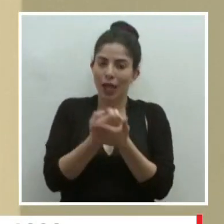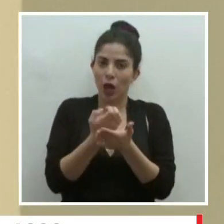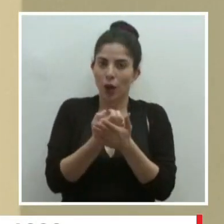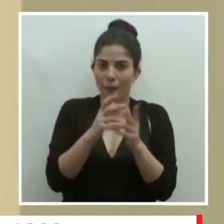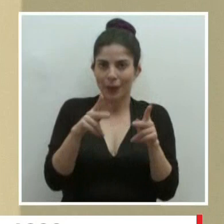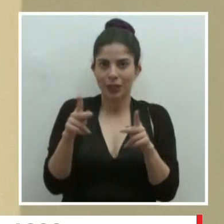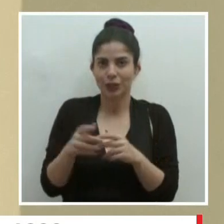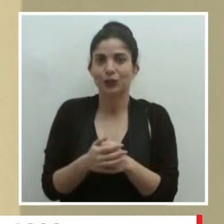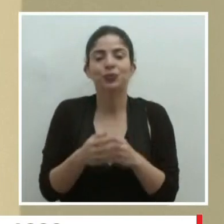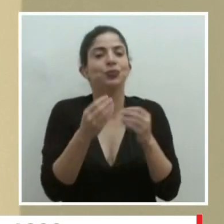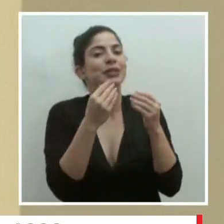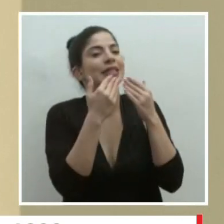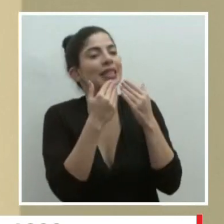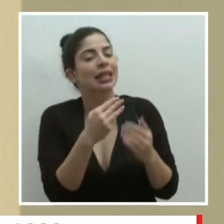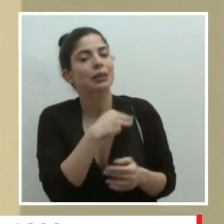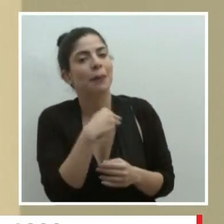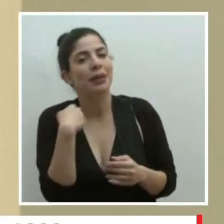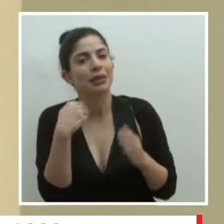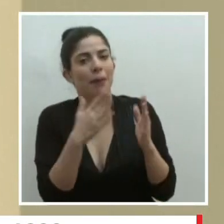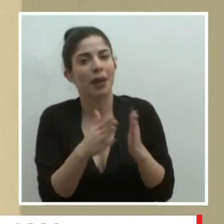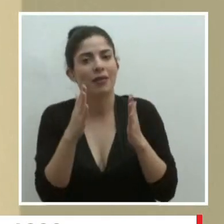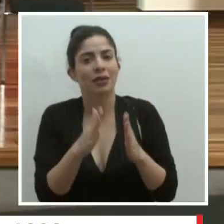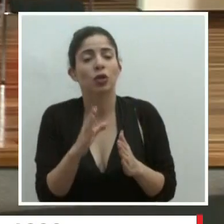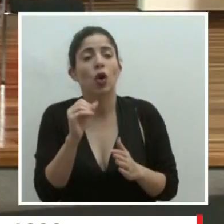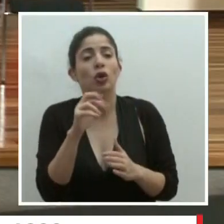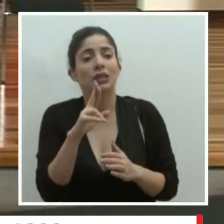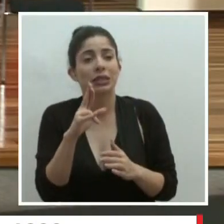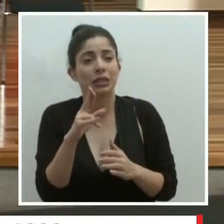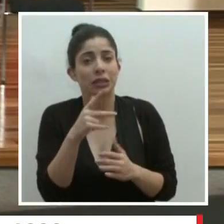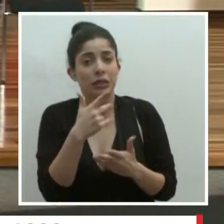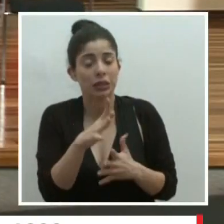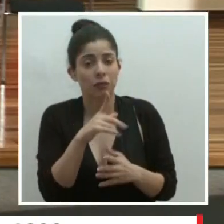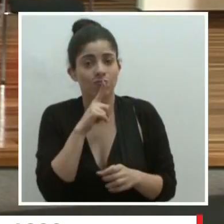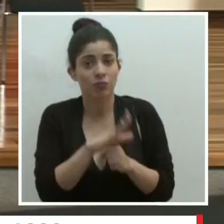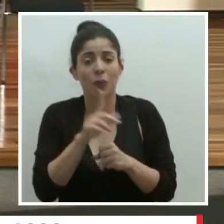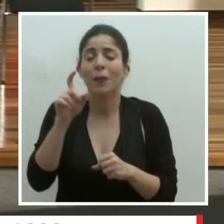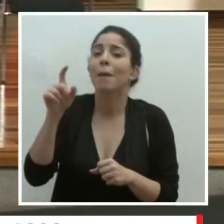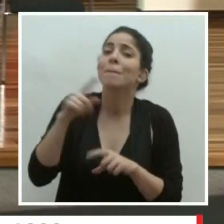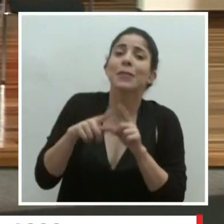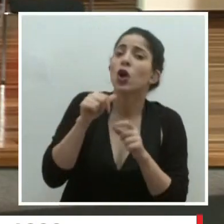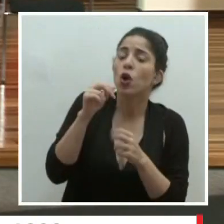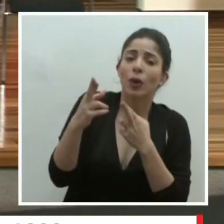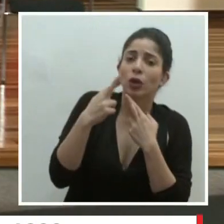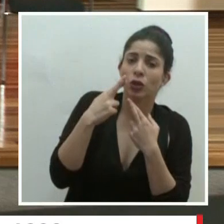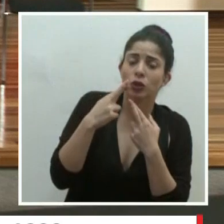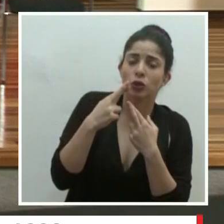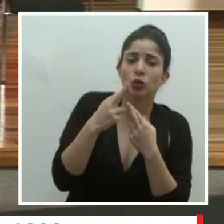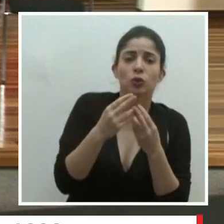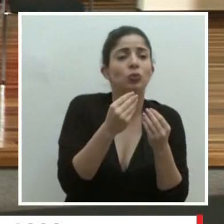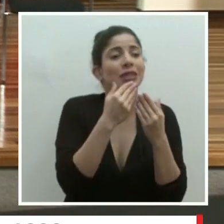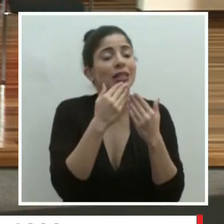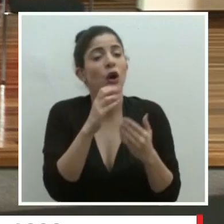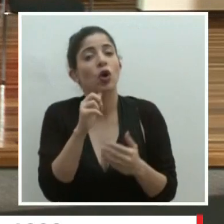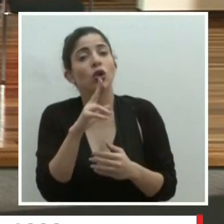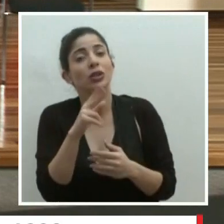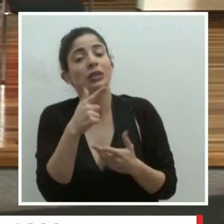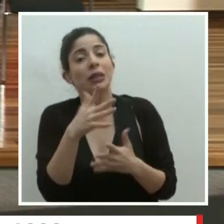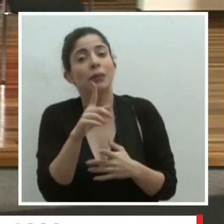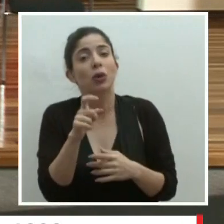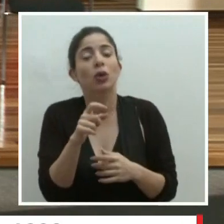las personas. Muchas gracias a la ministra de Planificación. Perdón. Oscar, ya usted cumplió con las consultas que hizo. Muchas gracias, Oscar, ya usted cumplió